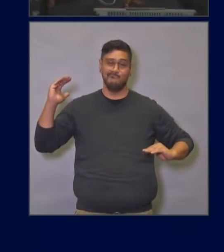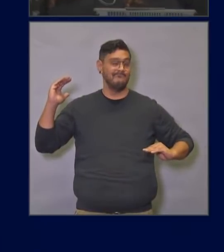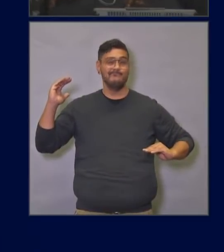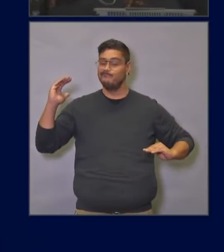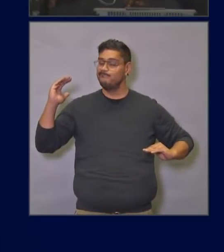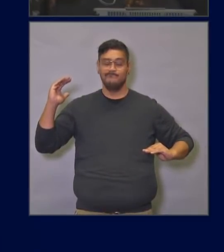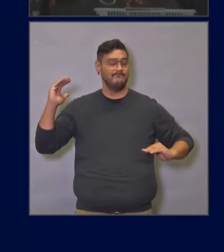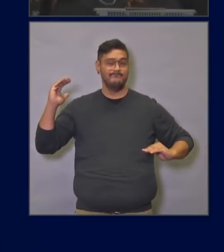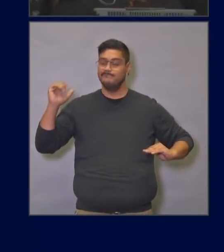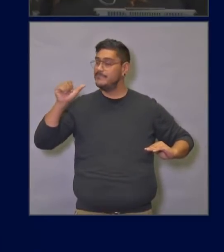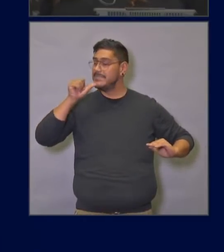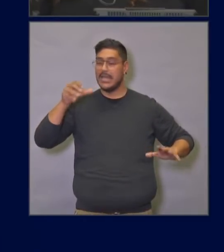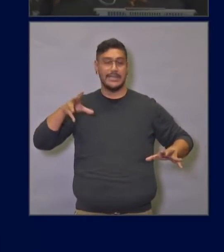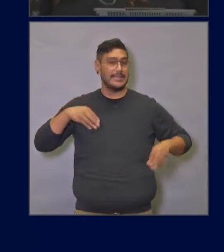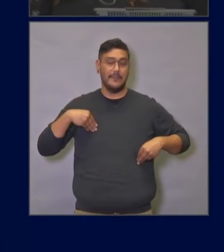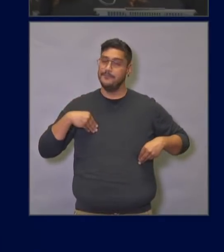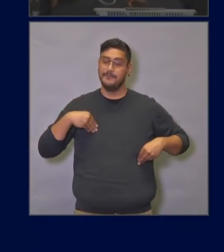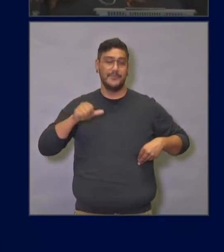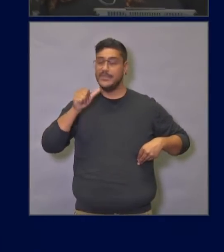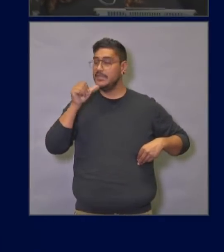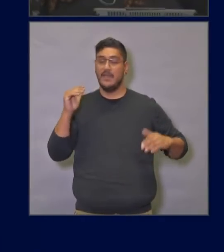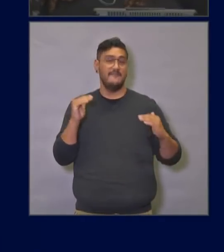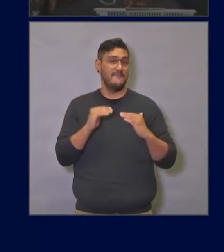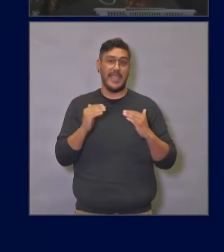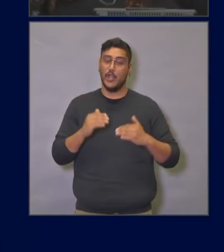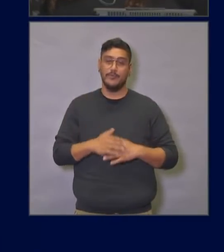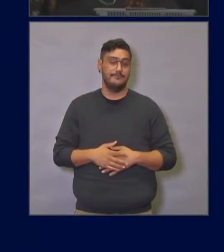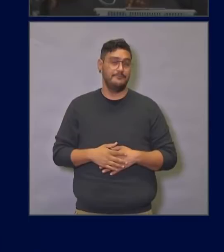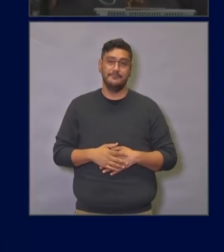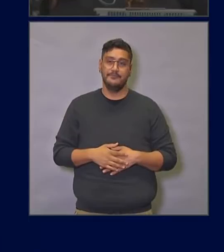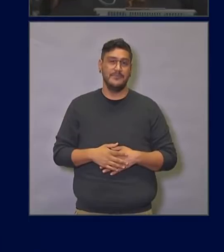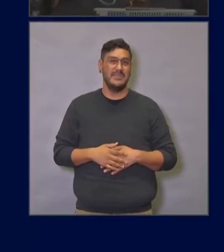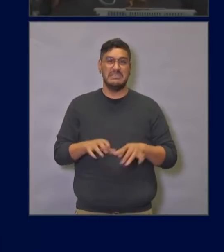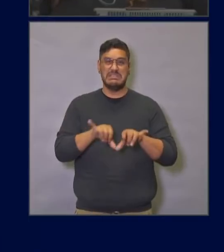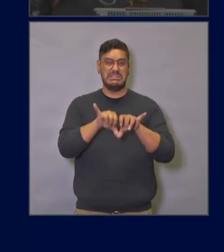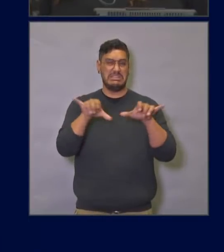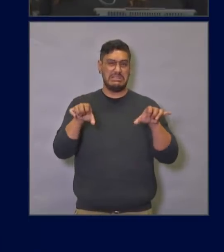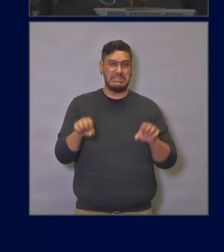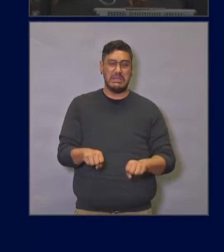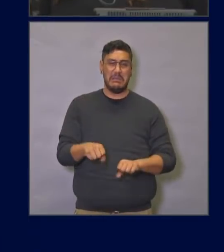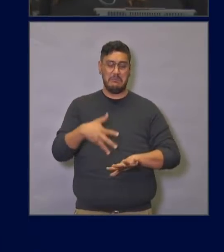e inaceptables y el resultado de inequidades sistémicas.